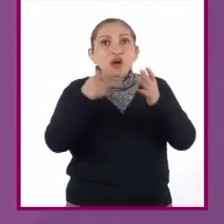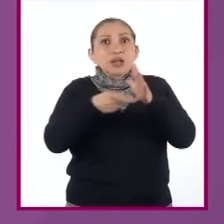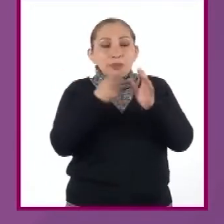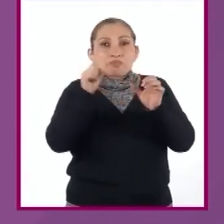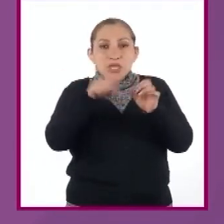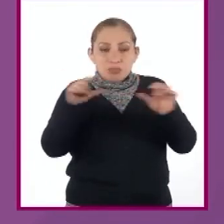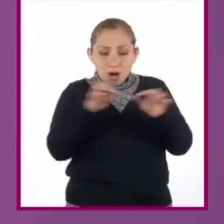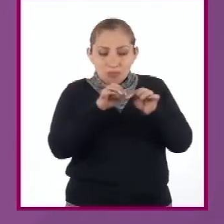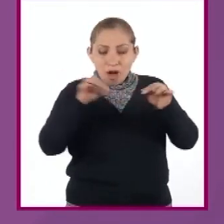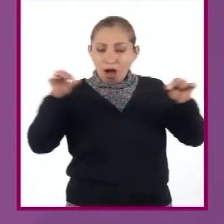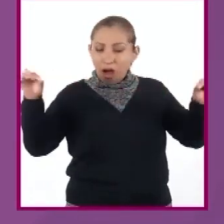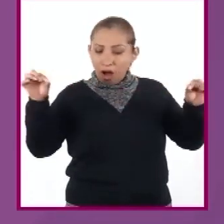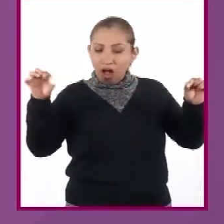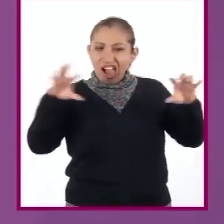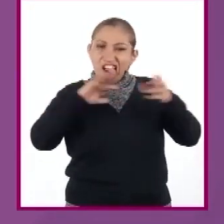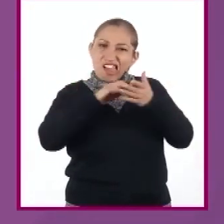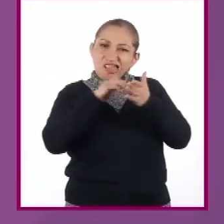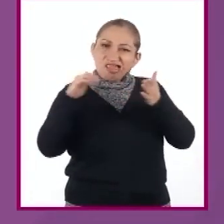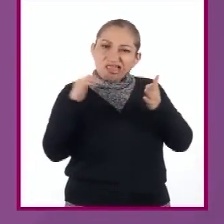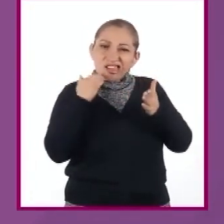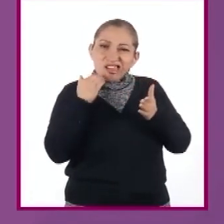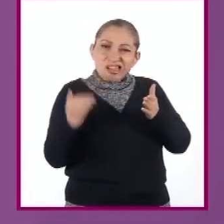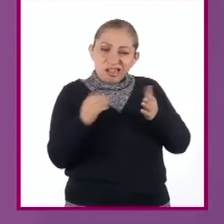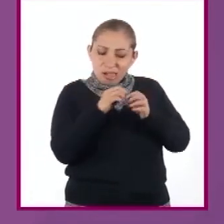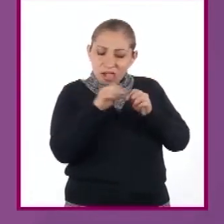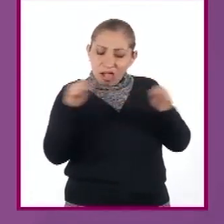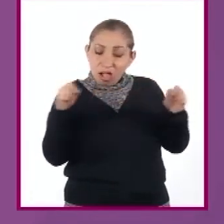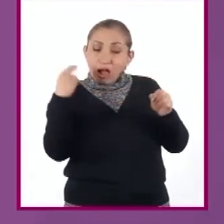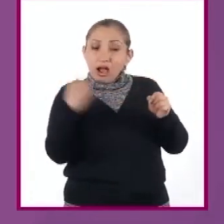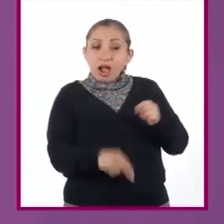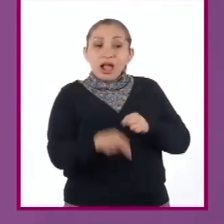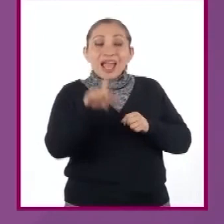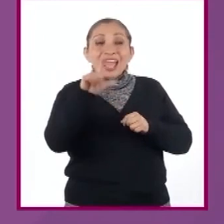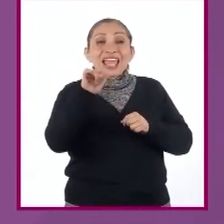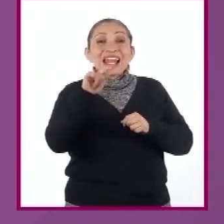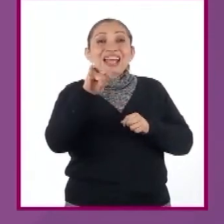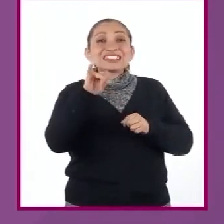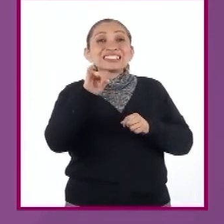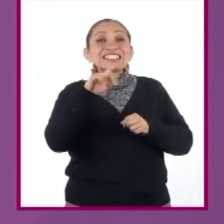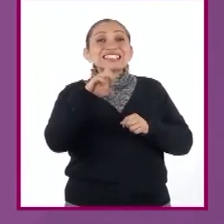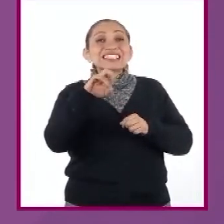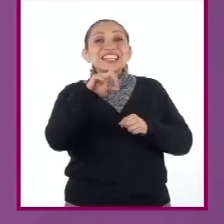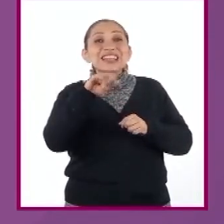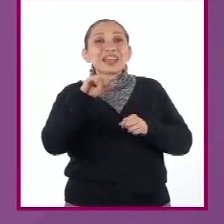original después de ser deformado por una fuerza se llama elasticidad.